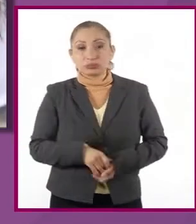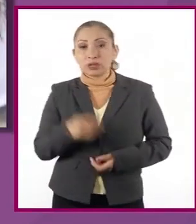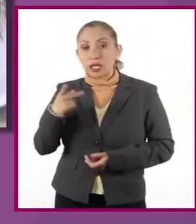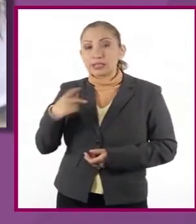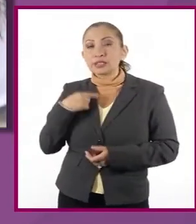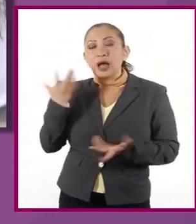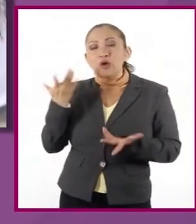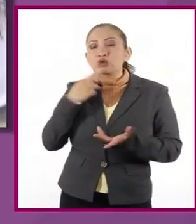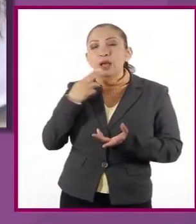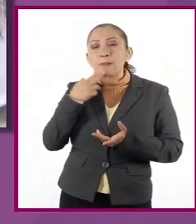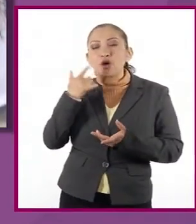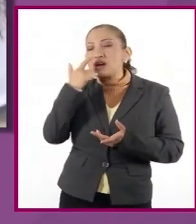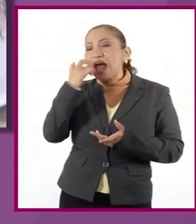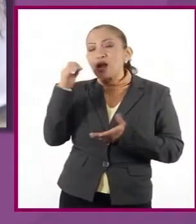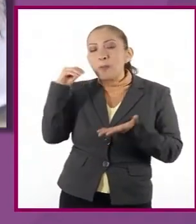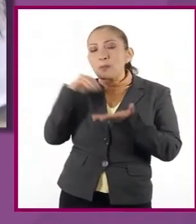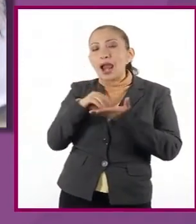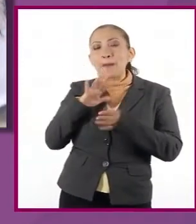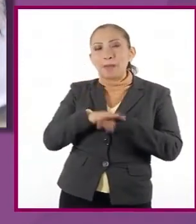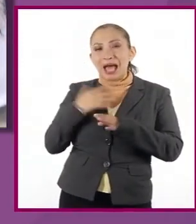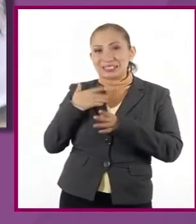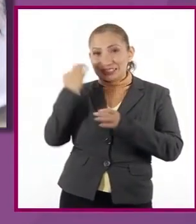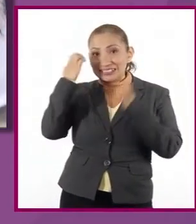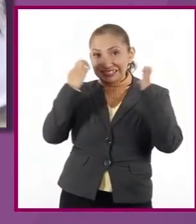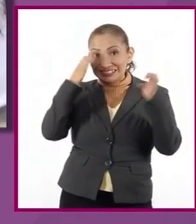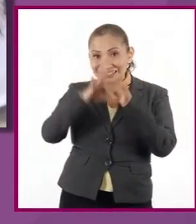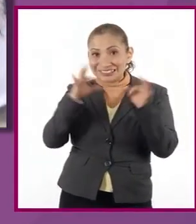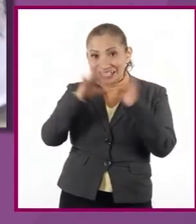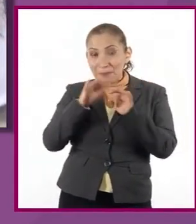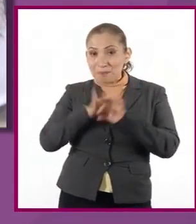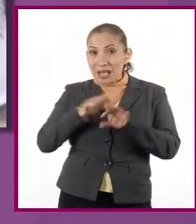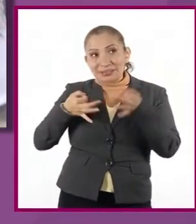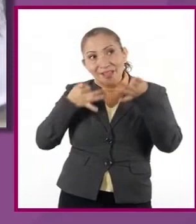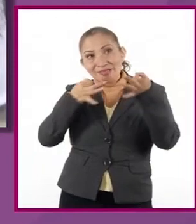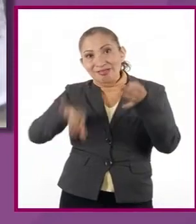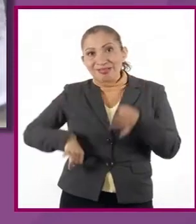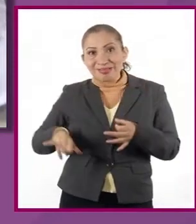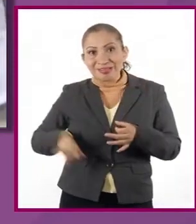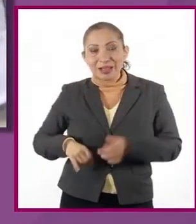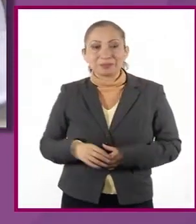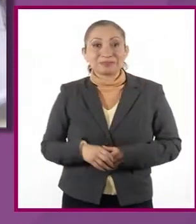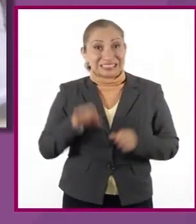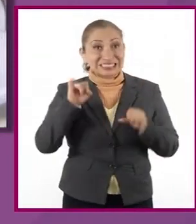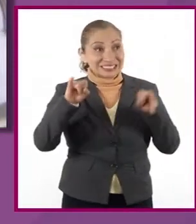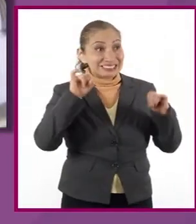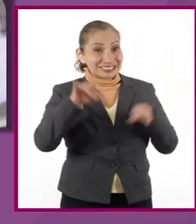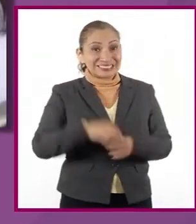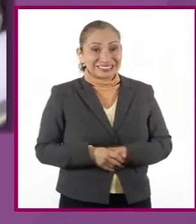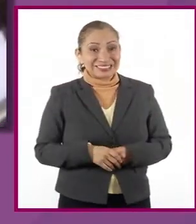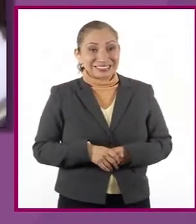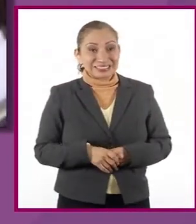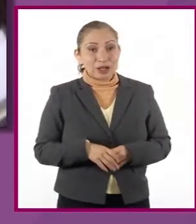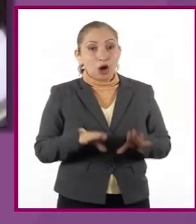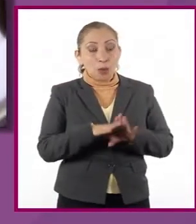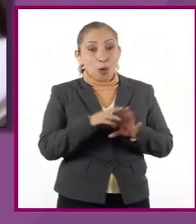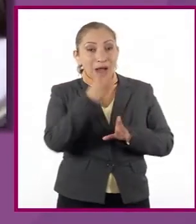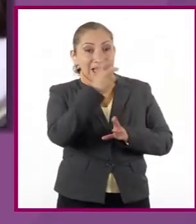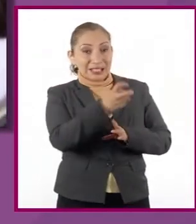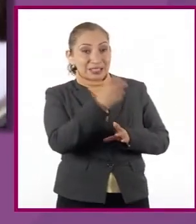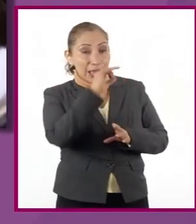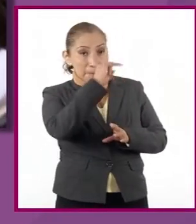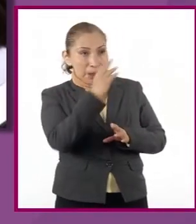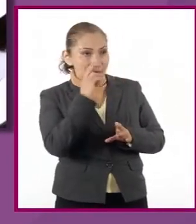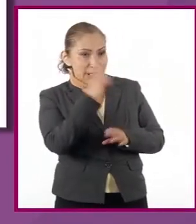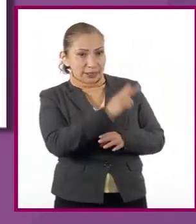usamos algunos datos curiosos para ambientar nuestras exposiciones y hacerlas más atractivas? Sí, o sea, como en estas